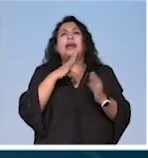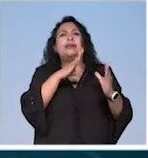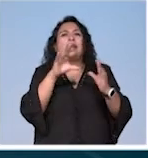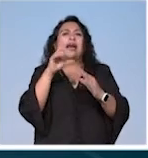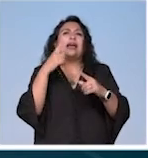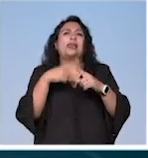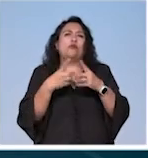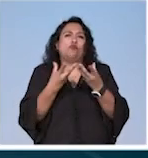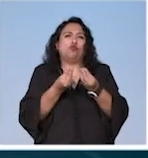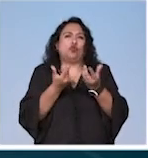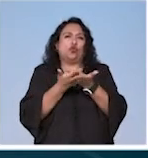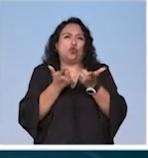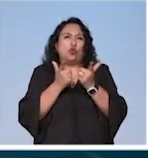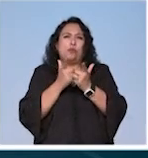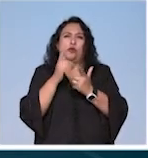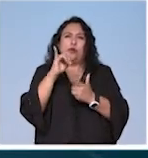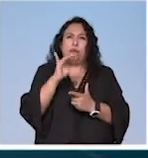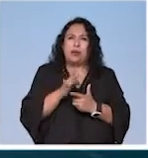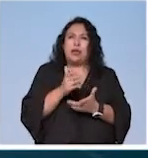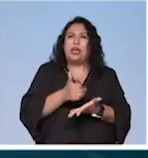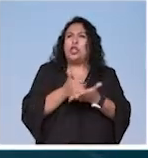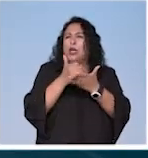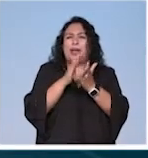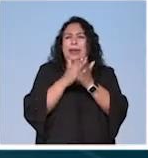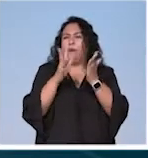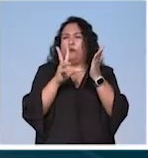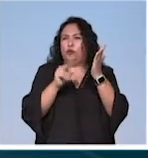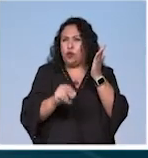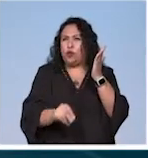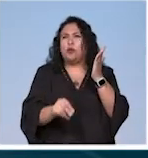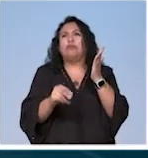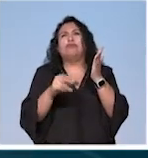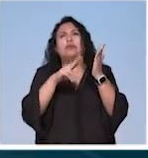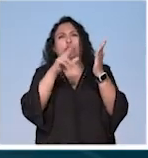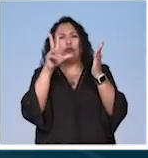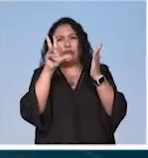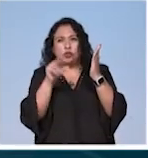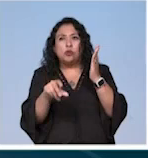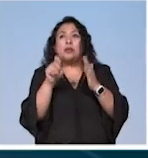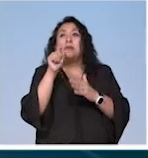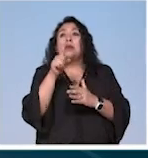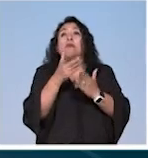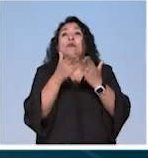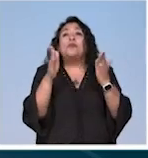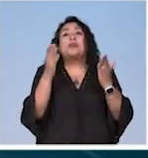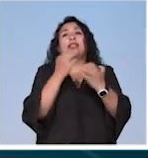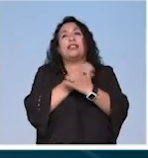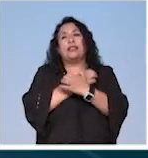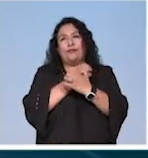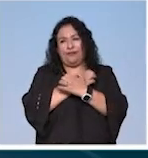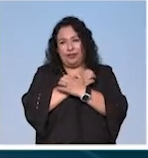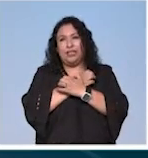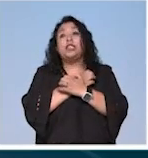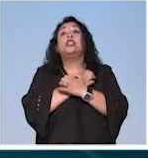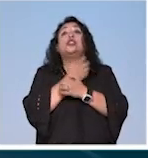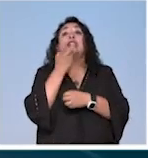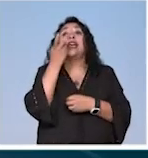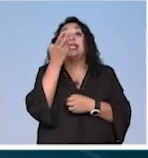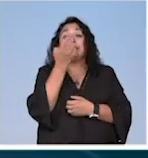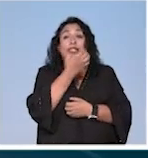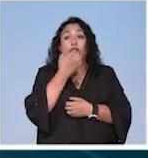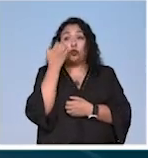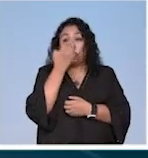a las masas con ayuda de imágenes, no en libros, no sobre lienzos, sino en los muros de los edificios públicos. Y este